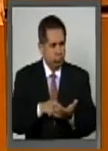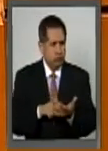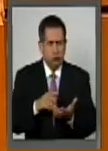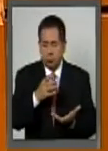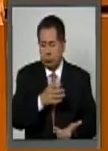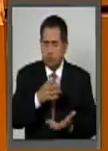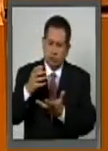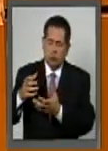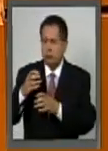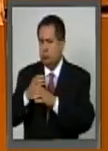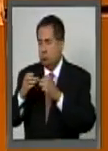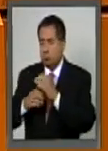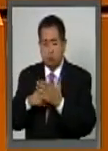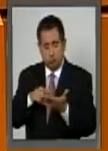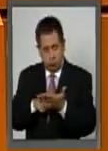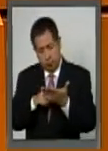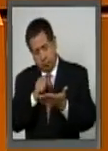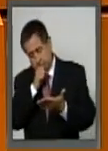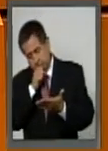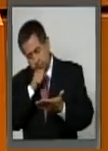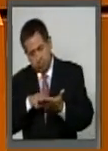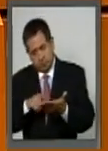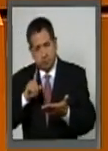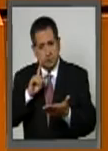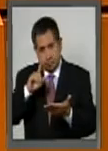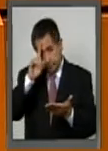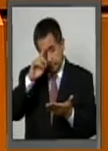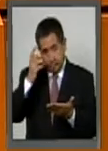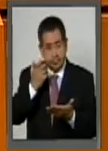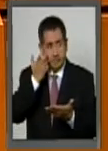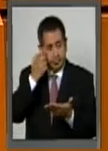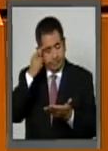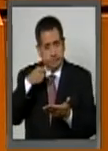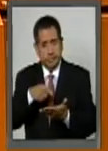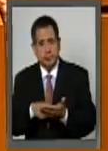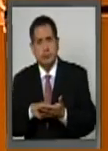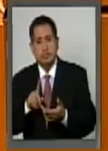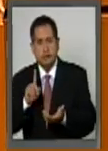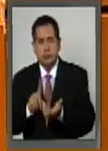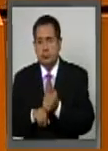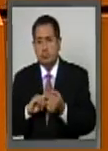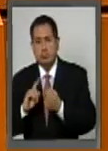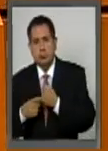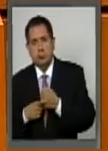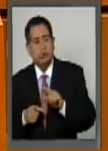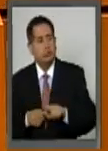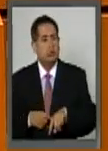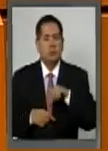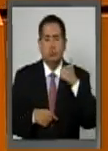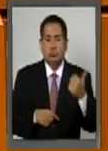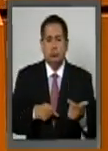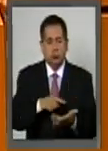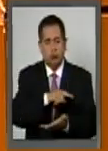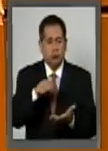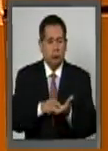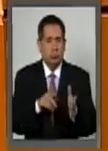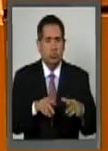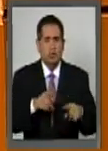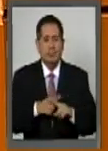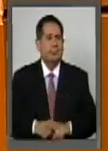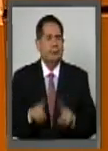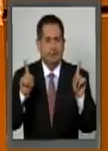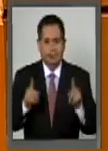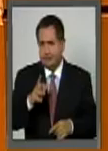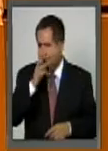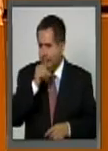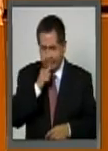del producto indique o sugiera que el producto de que se trate proviene de una región geográfica